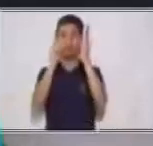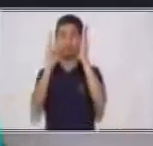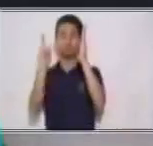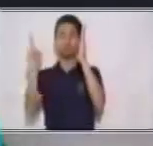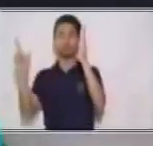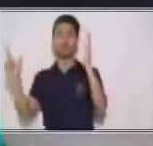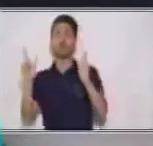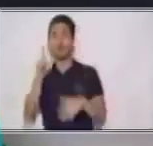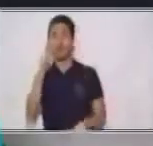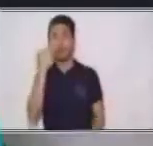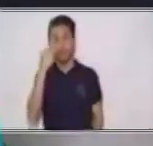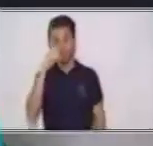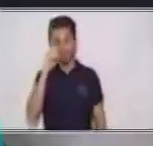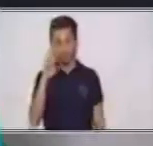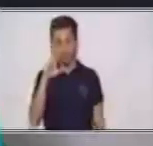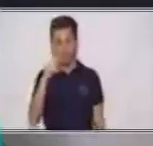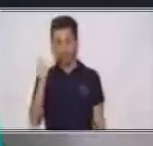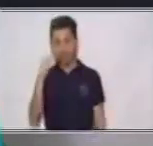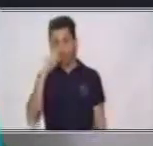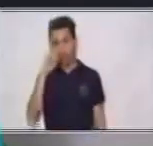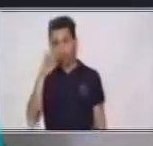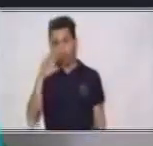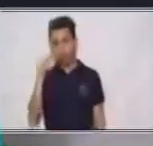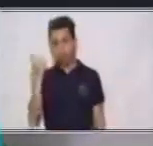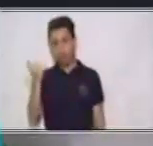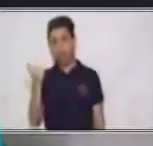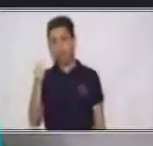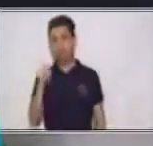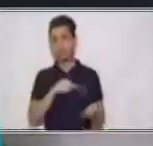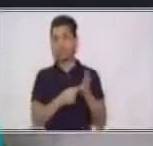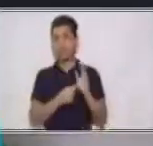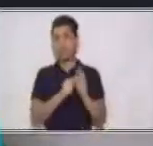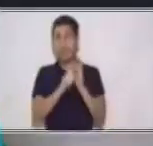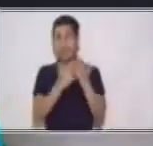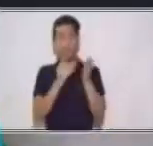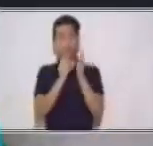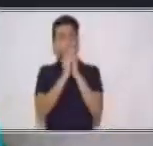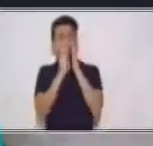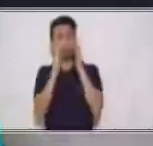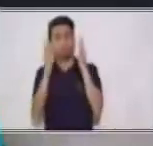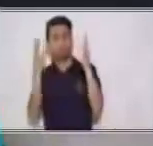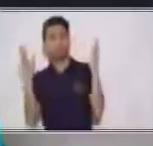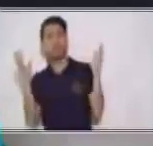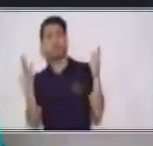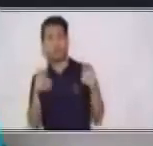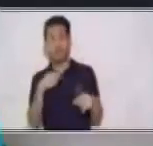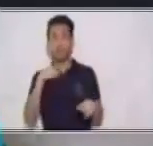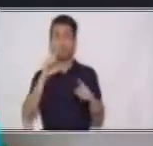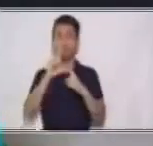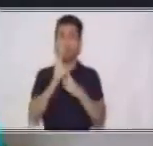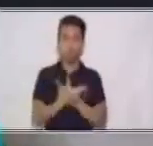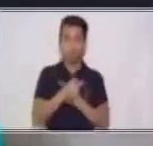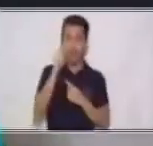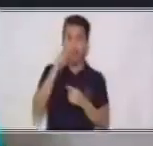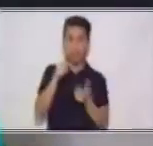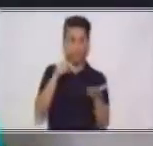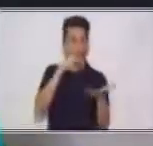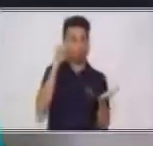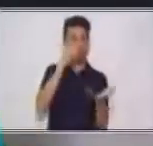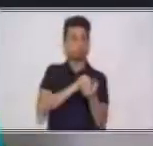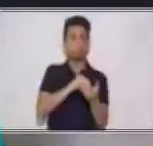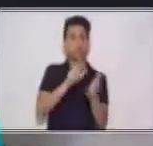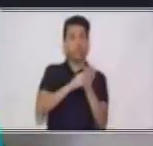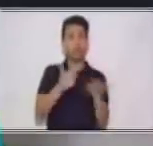riqueza, no solamente en la naturaleza, no solamente en nuestra cultura, sino que también en la literatura. Pero